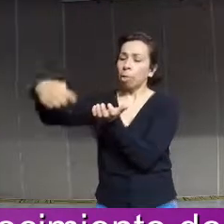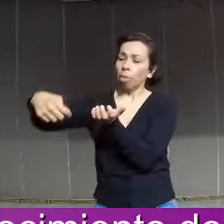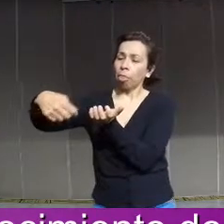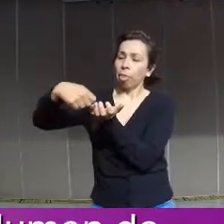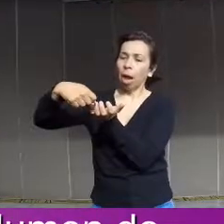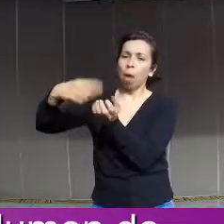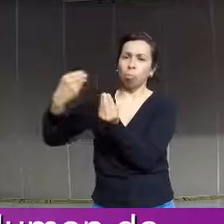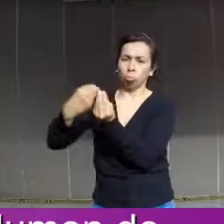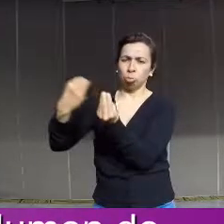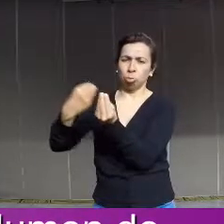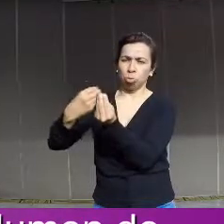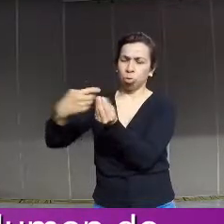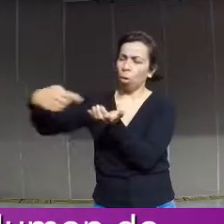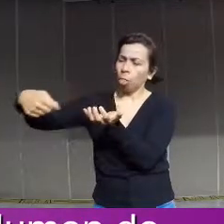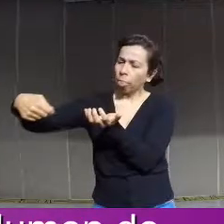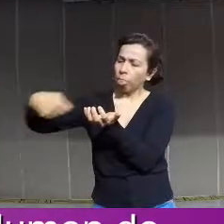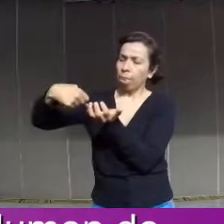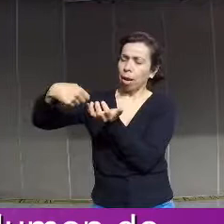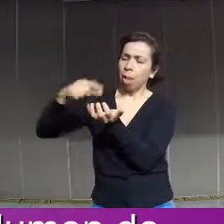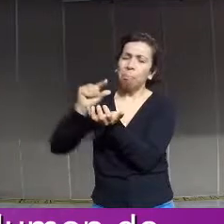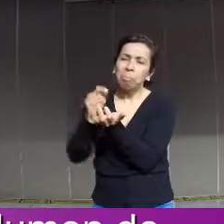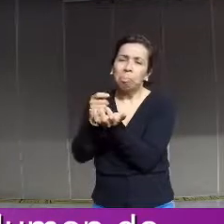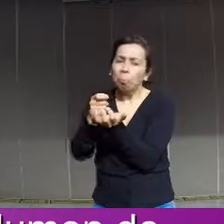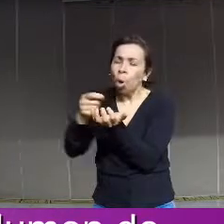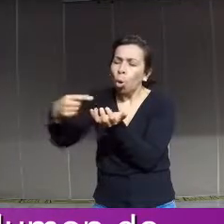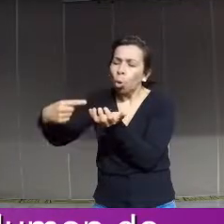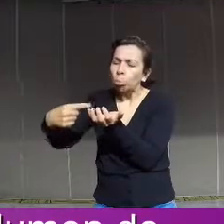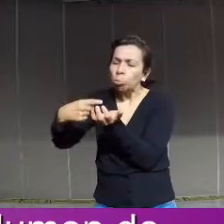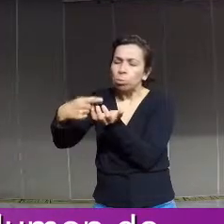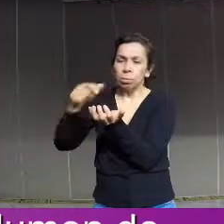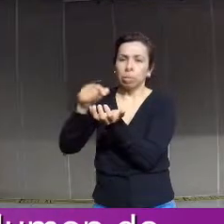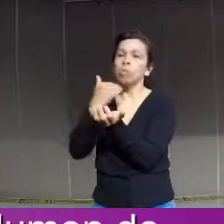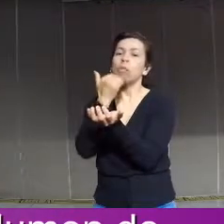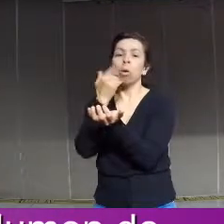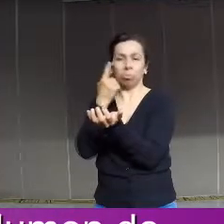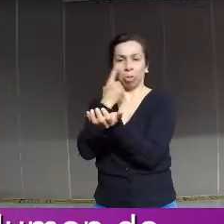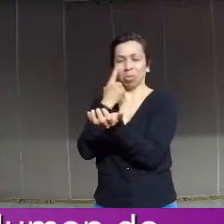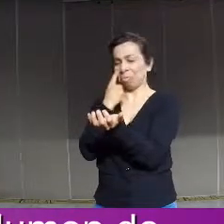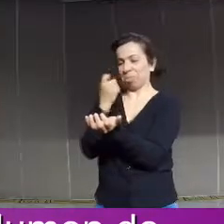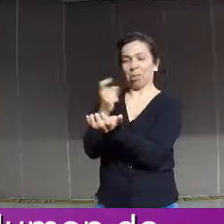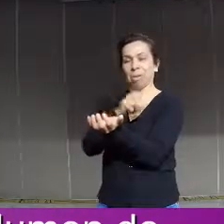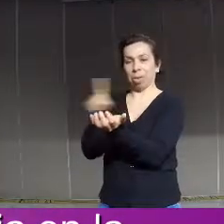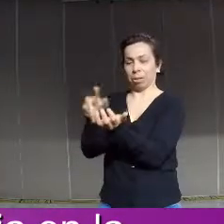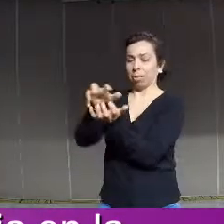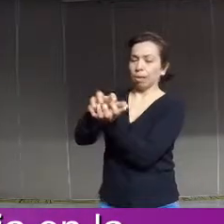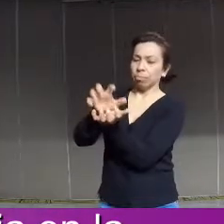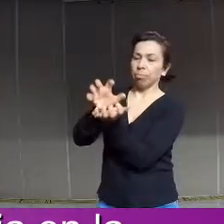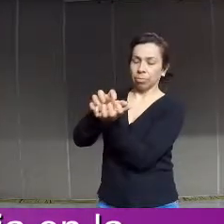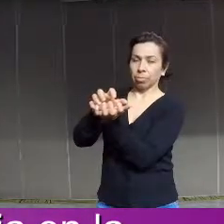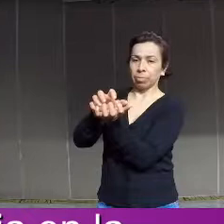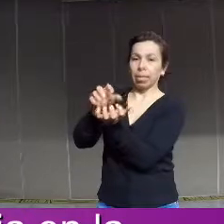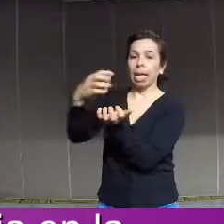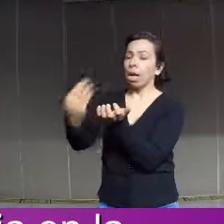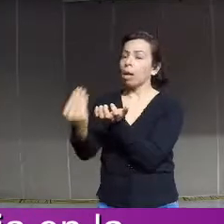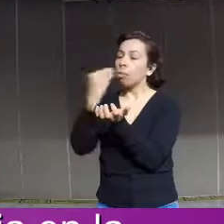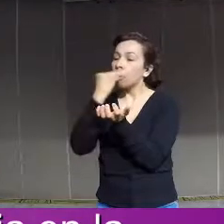es mucho, es poco, no tienen ese registro, ¿sí? En el peso del alimento, en la textura,